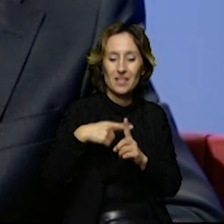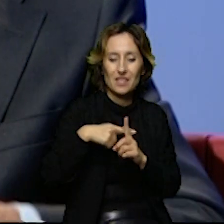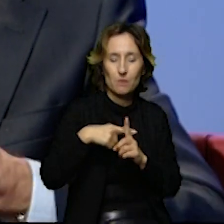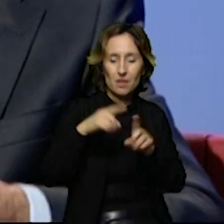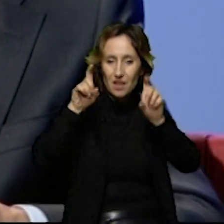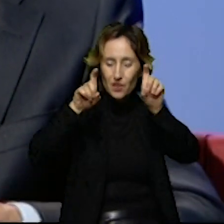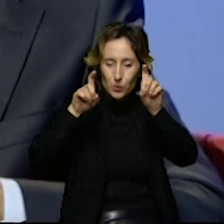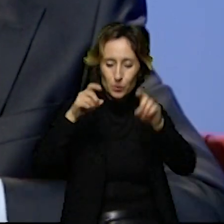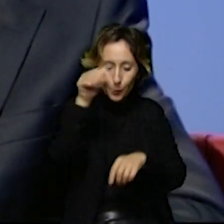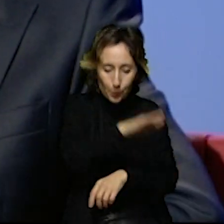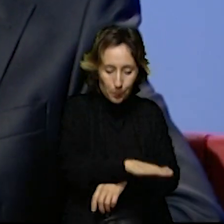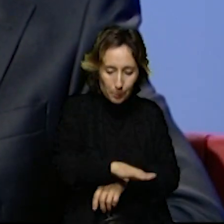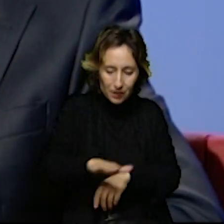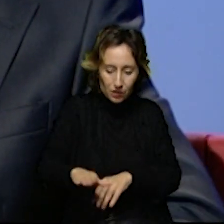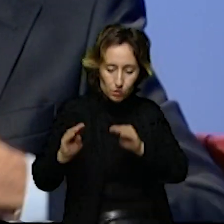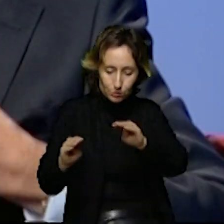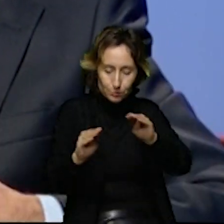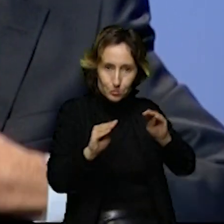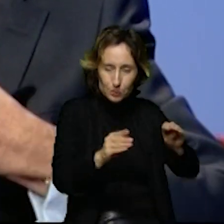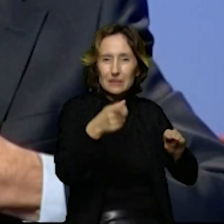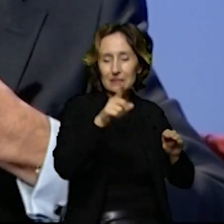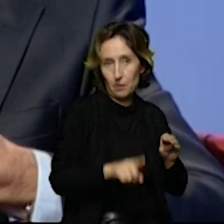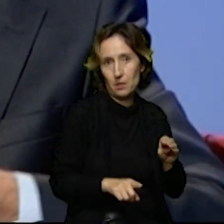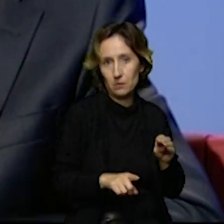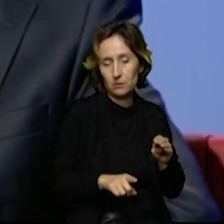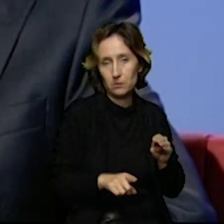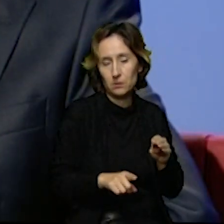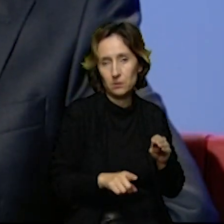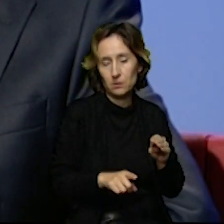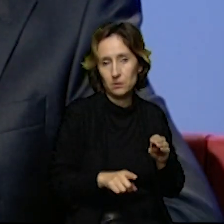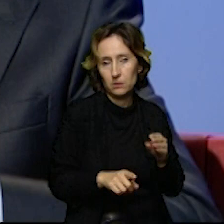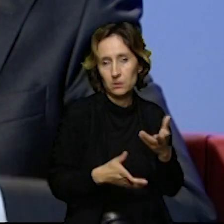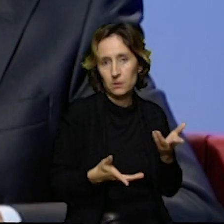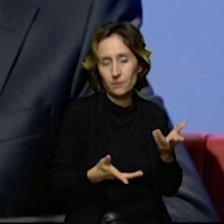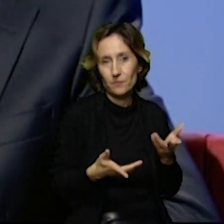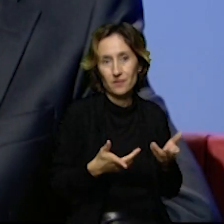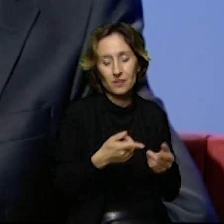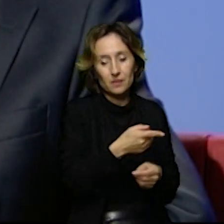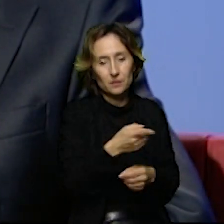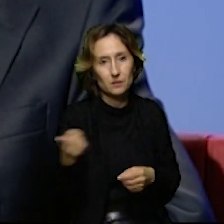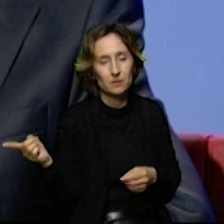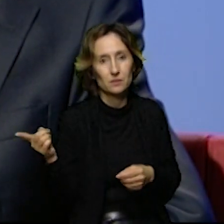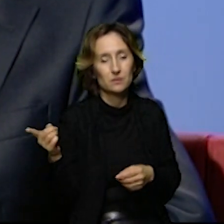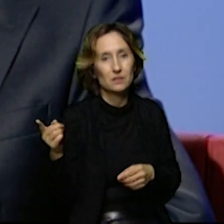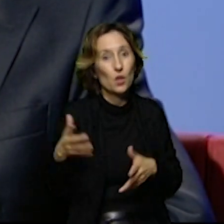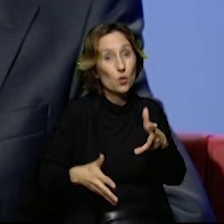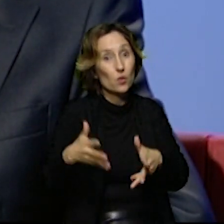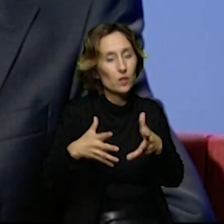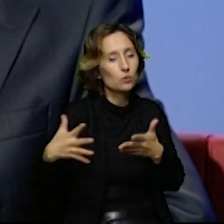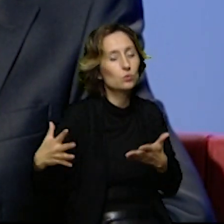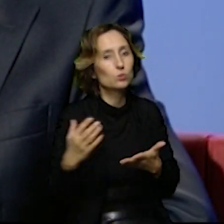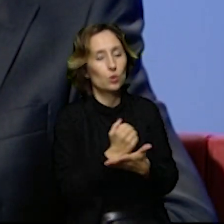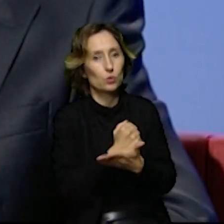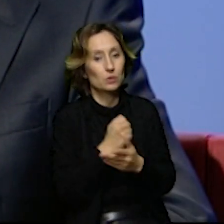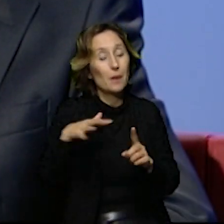más bajos, de niños pequeños. Hay que hacer toda una labor para concienciar a todos los ciudadanos de que el